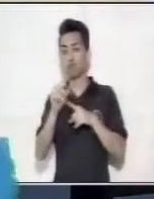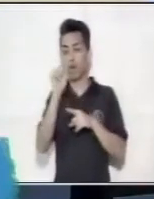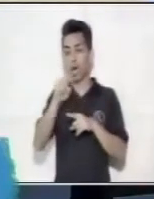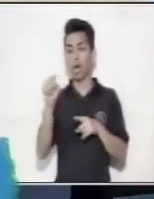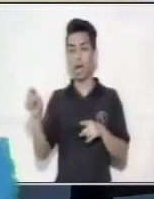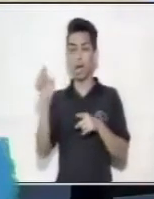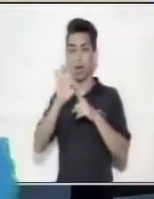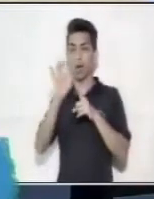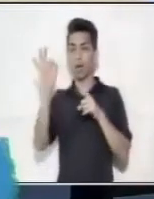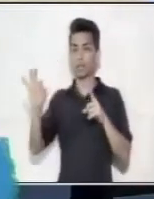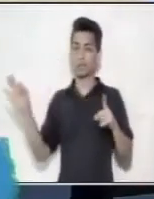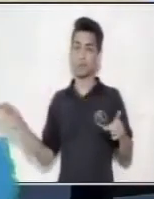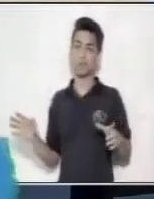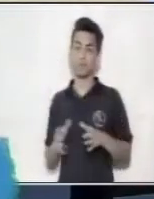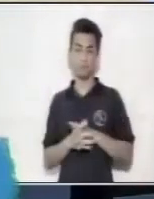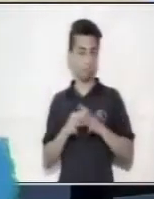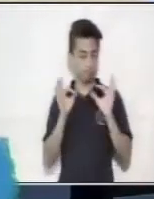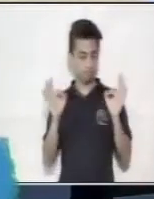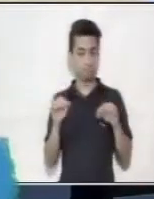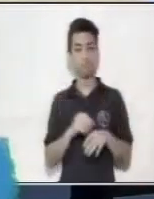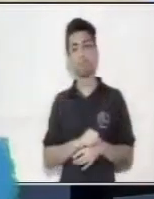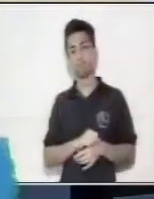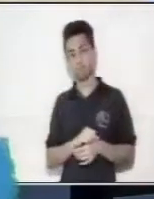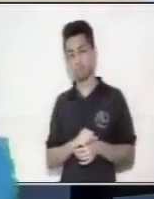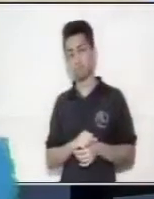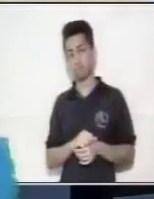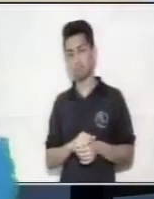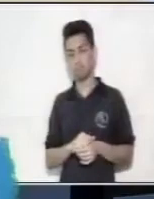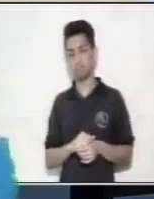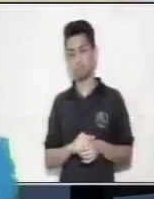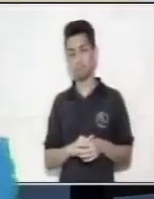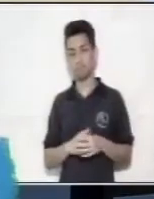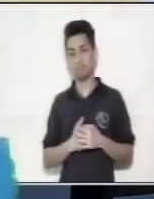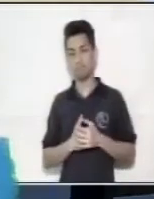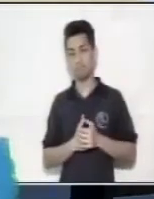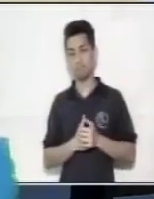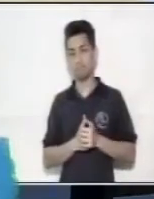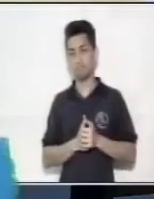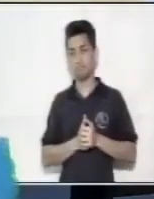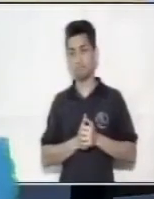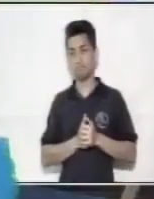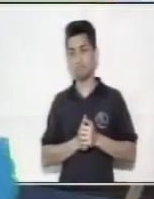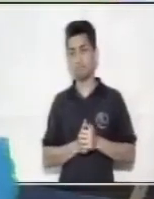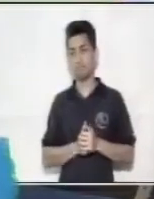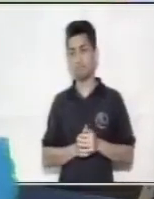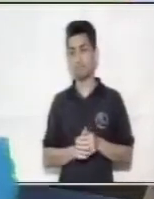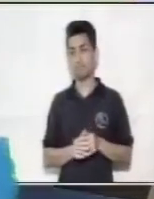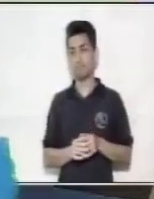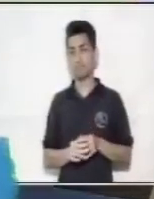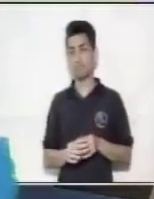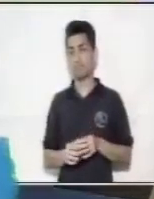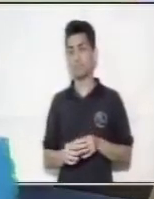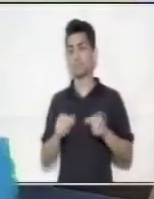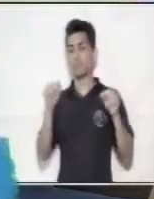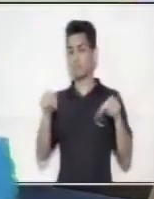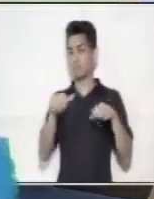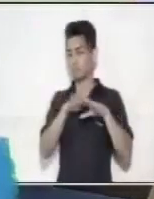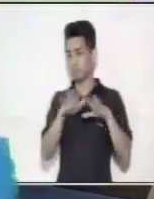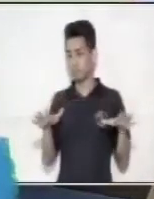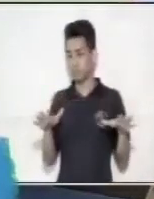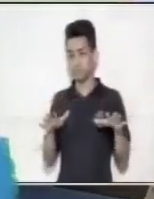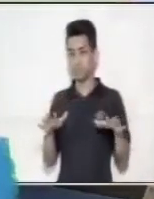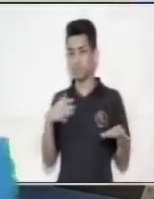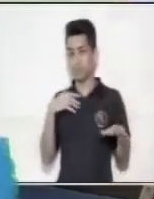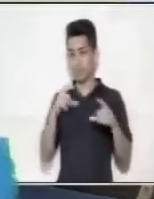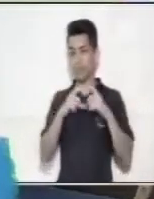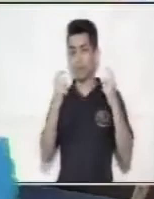¿Sí? Ok, entonces tienes ese reto en casa. Bueno, entonces hasta aquí